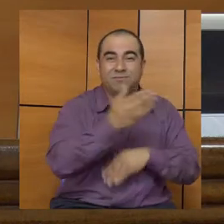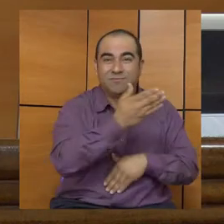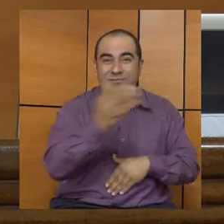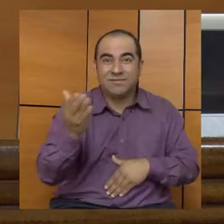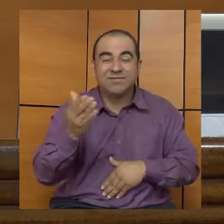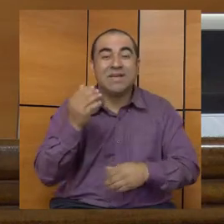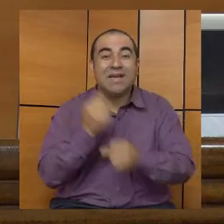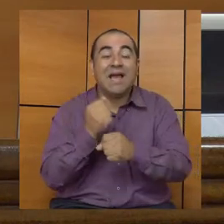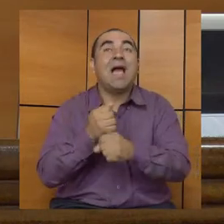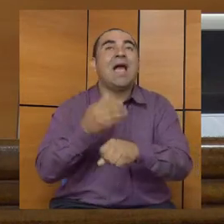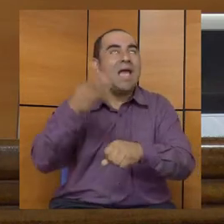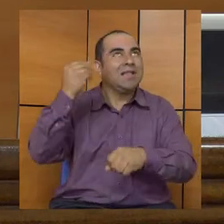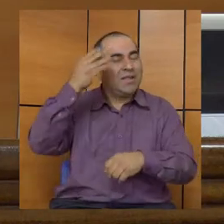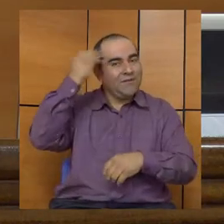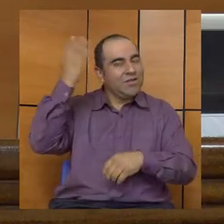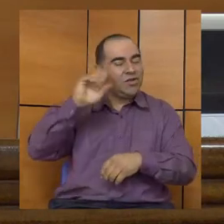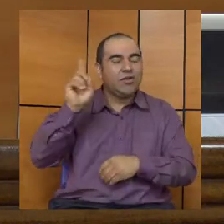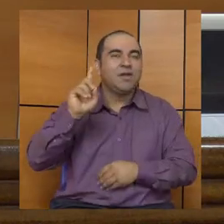antes de que se me olvide,